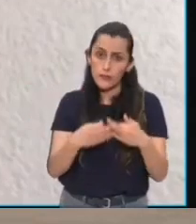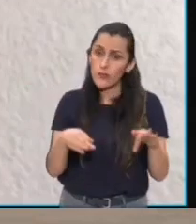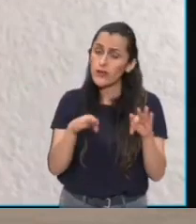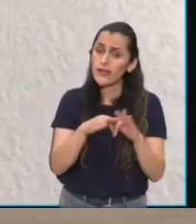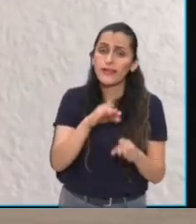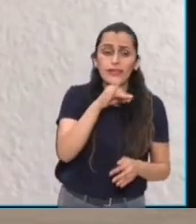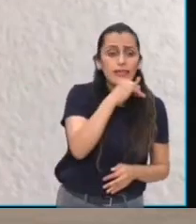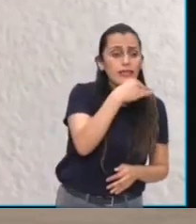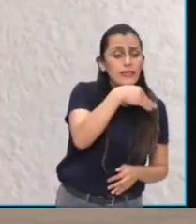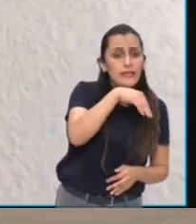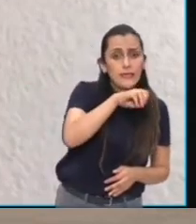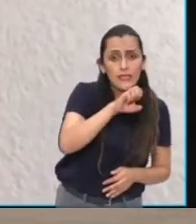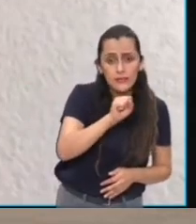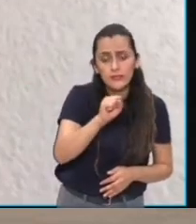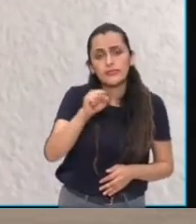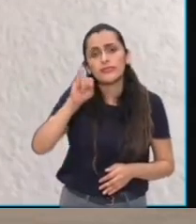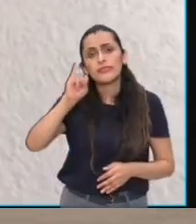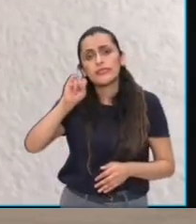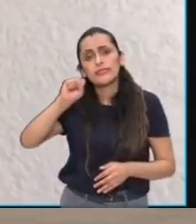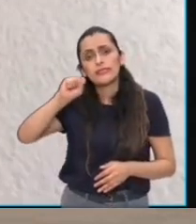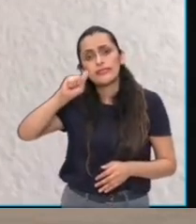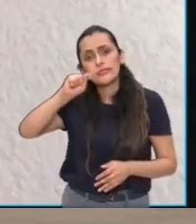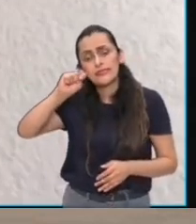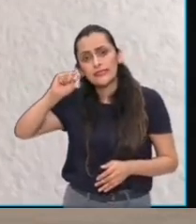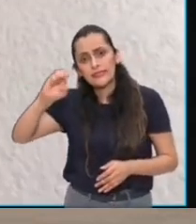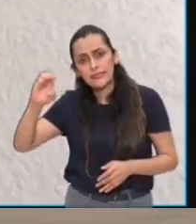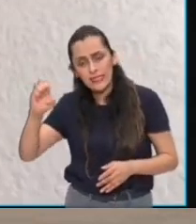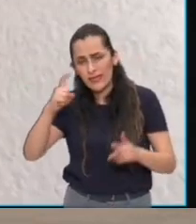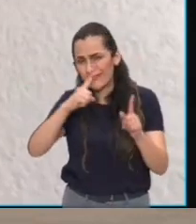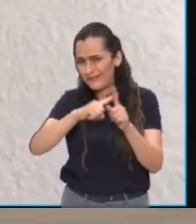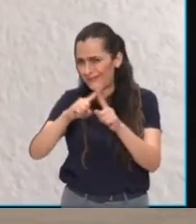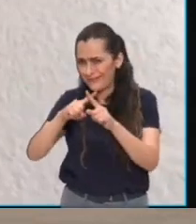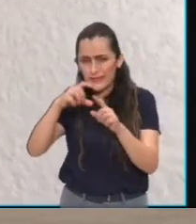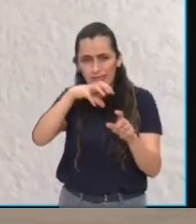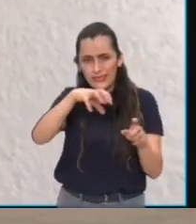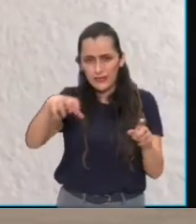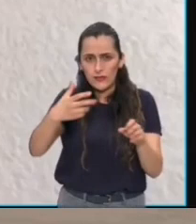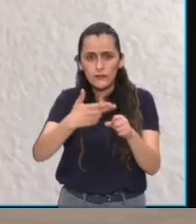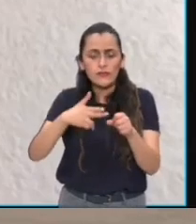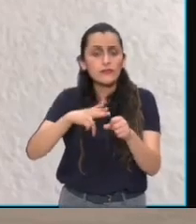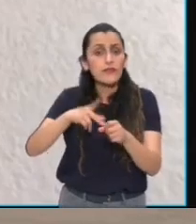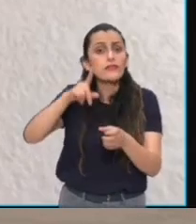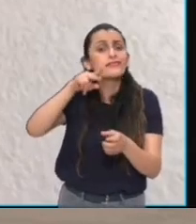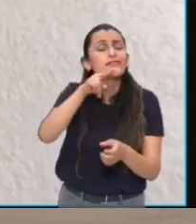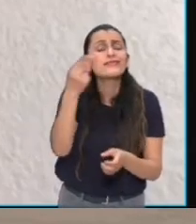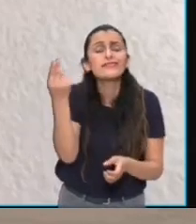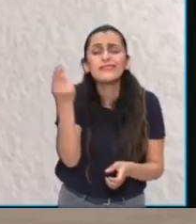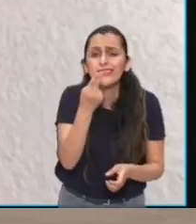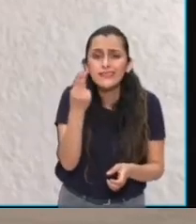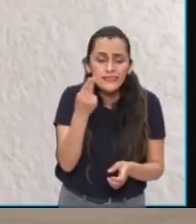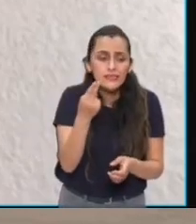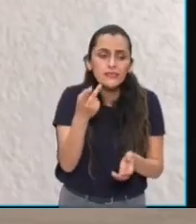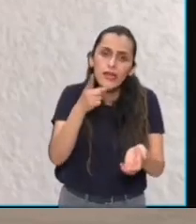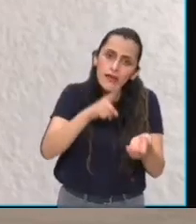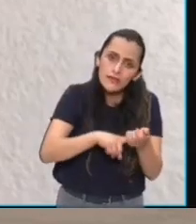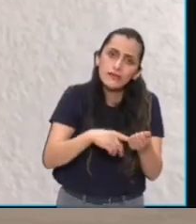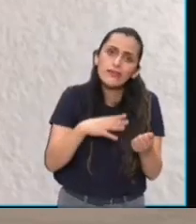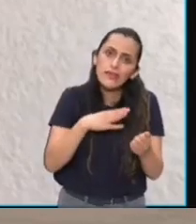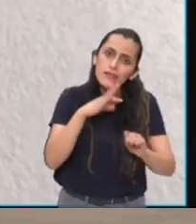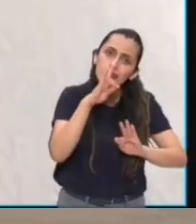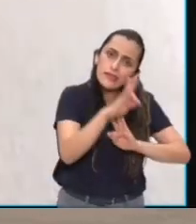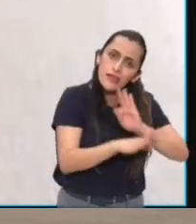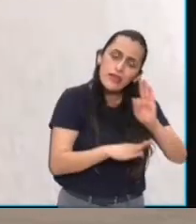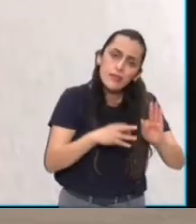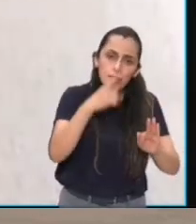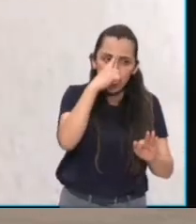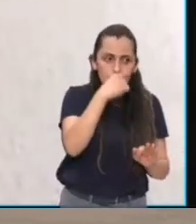el ISSSTE, el INSABI cuenten con el abasto de quimioterapias para las niñas y los niños con cáncer. Así también garantizar el abasto